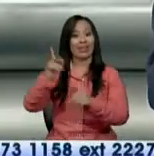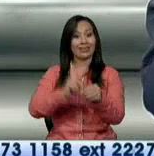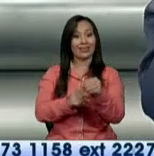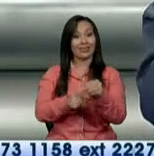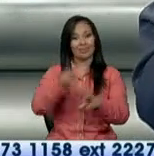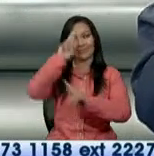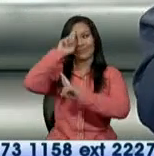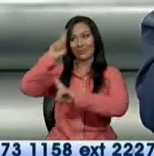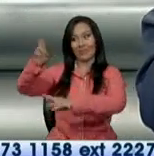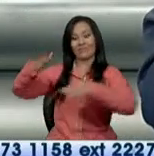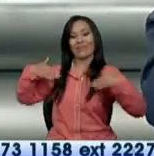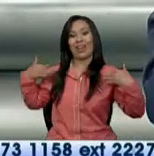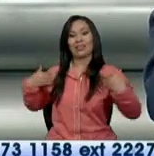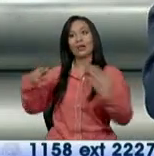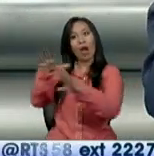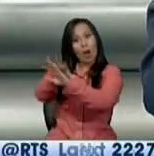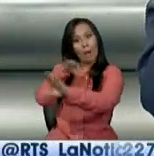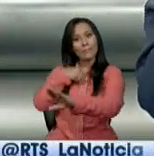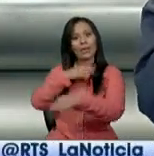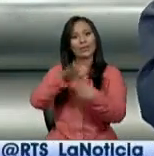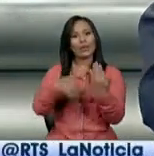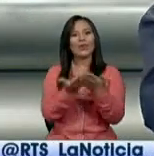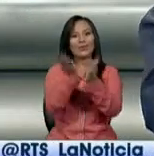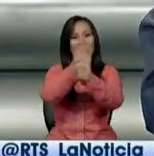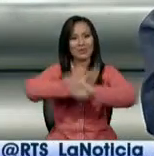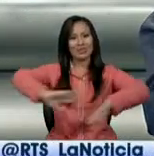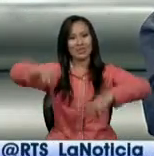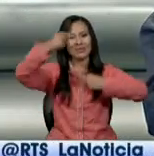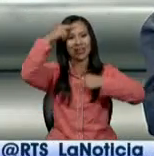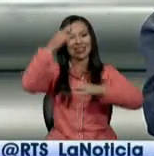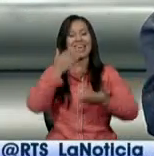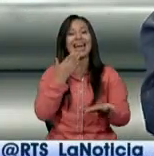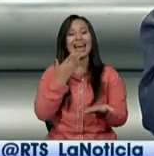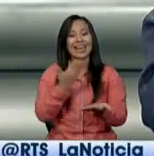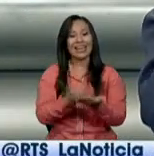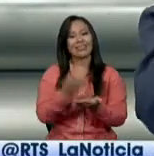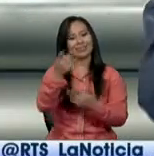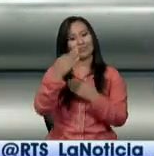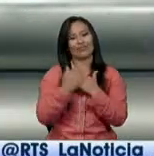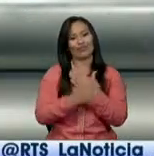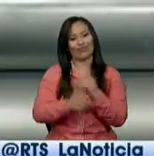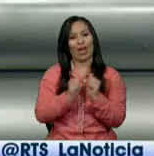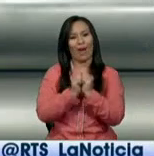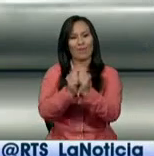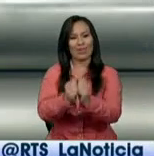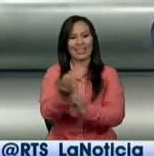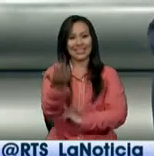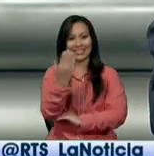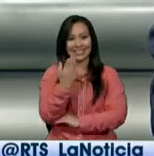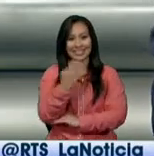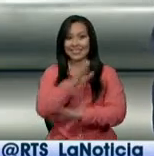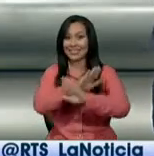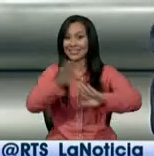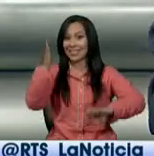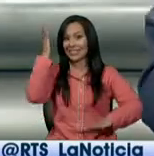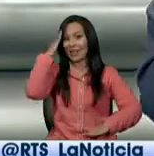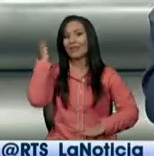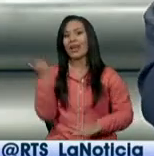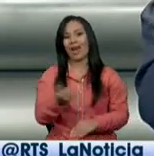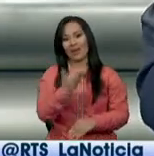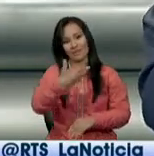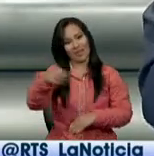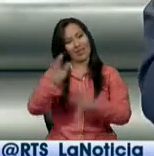digna de felicitación y de ser imitada. Con esto hemos concluido, amigos televidentes, gracias por la amabilidad de vuestra compañía. Ya están informados, pueden